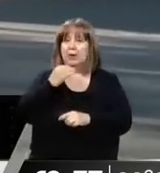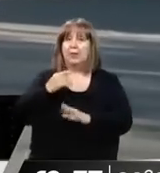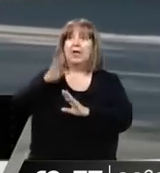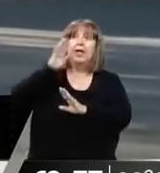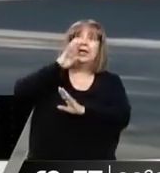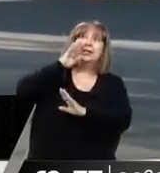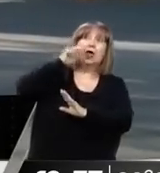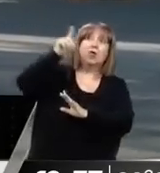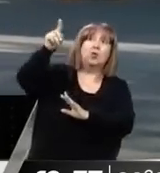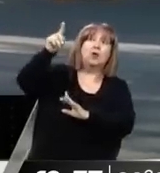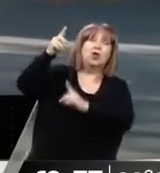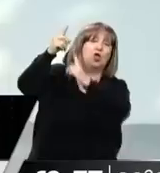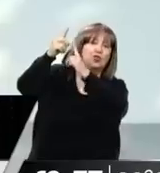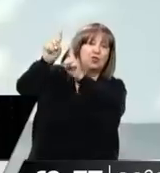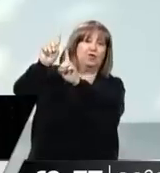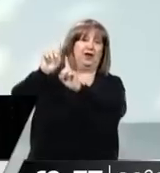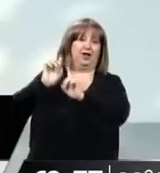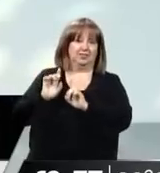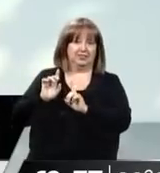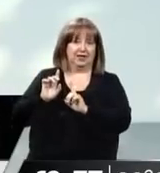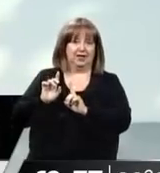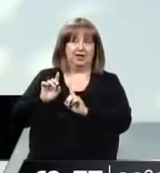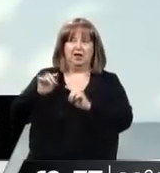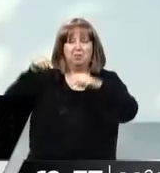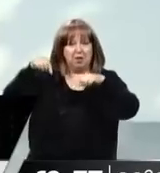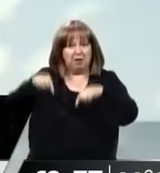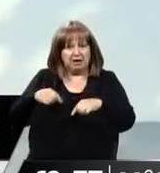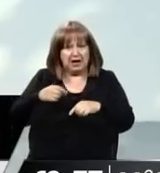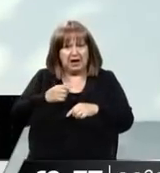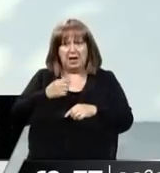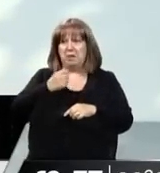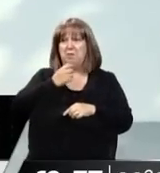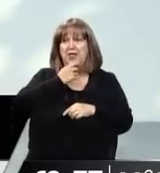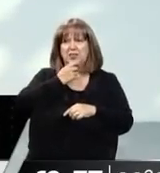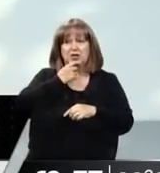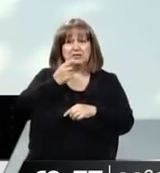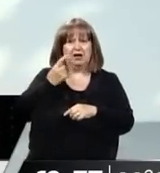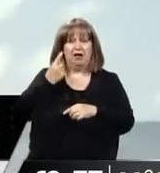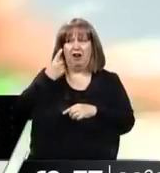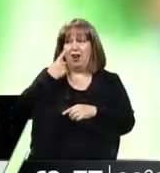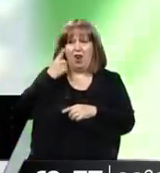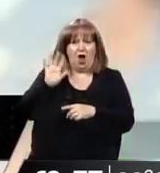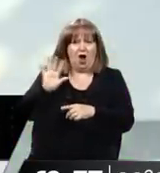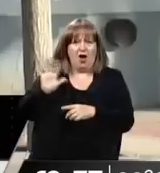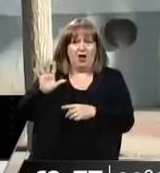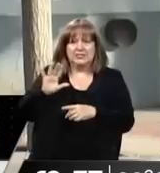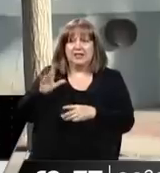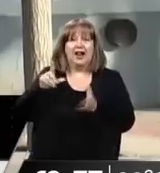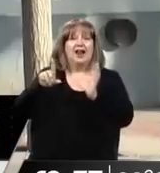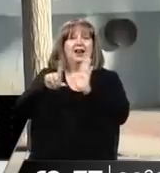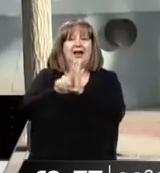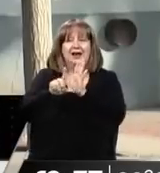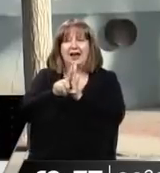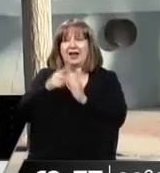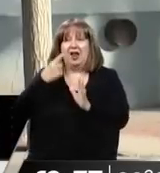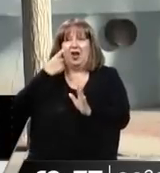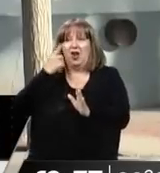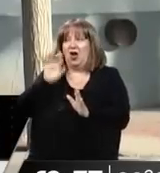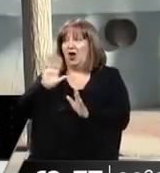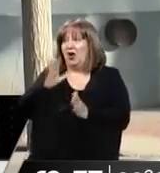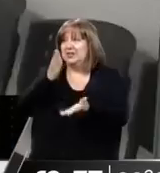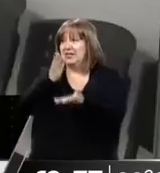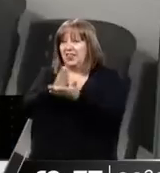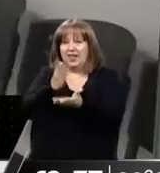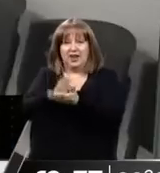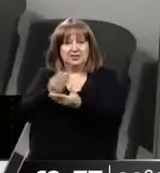por Jurado Que tiene otras garantías otras situación y que es totalmente distinta pero acá No acá estamos en la Argentina y en la Argentina